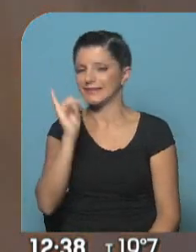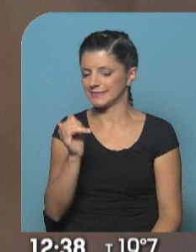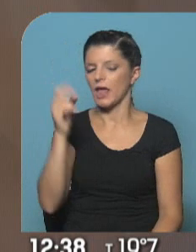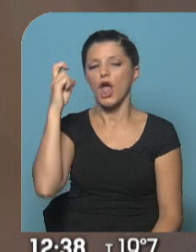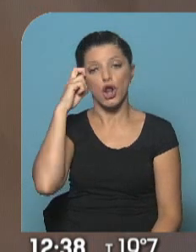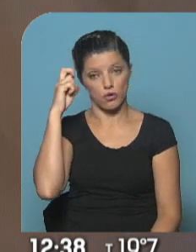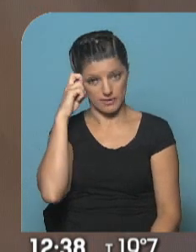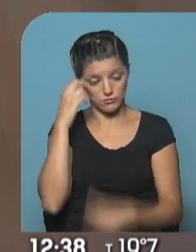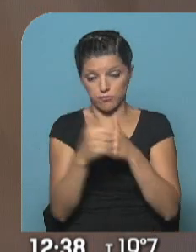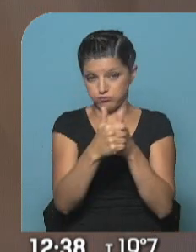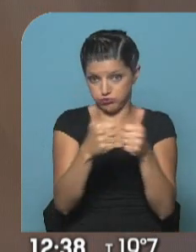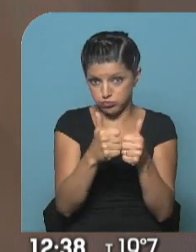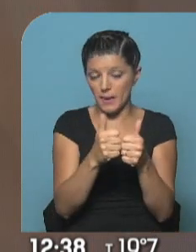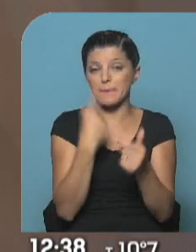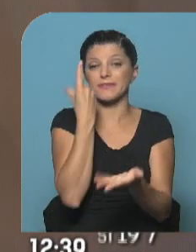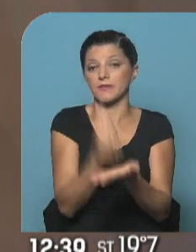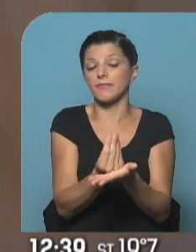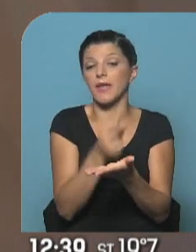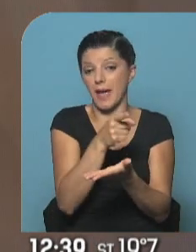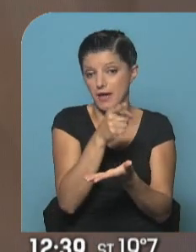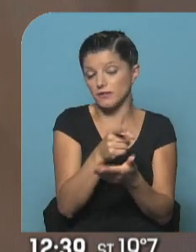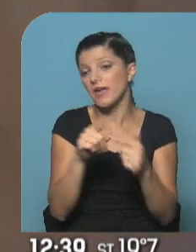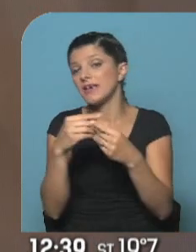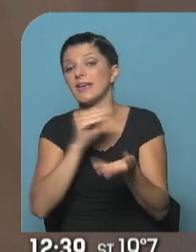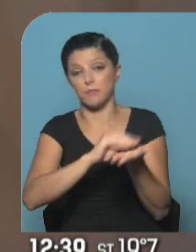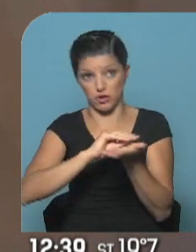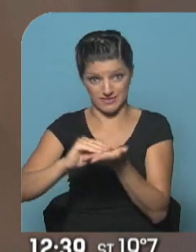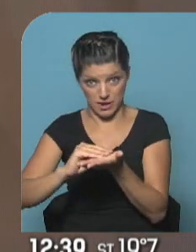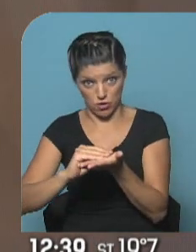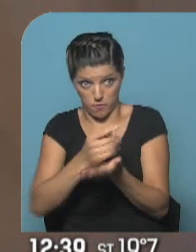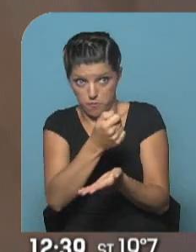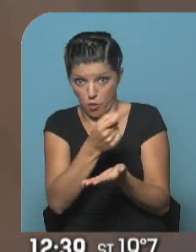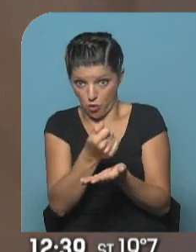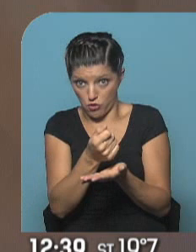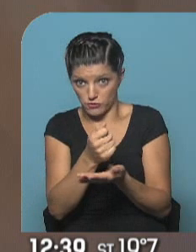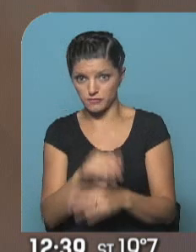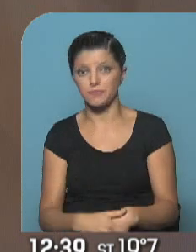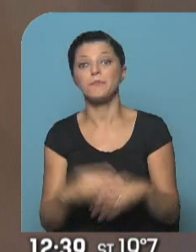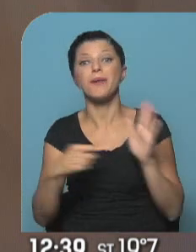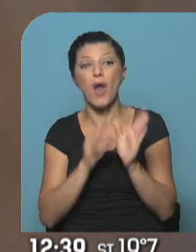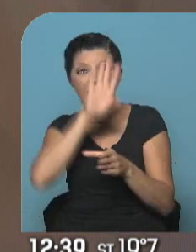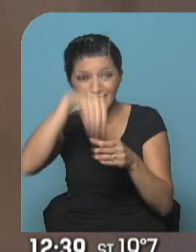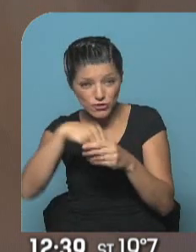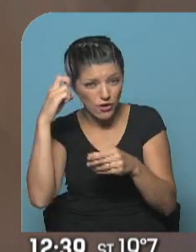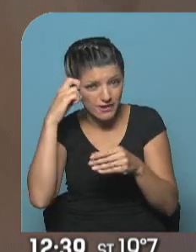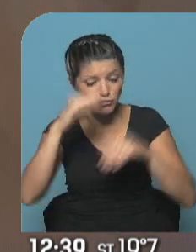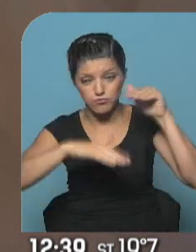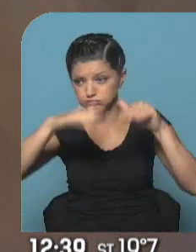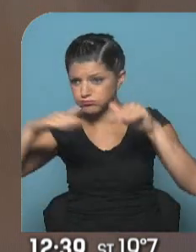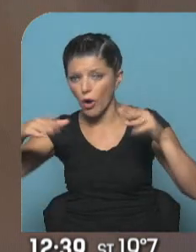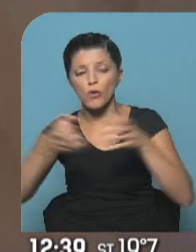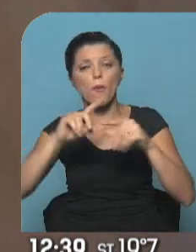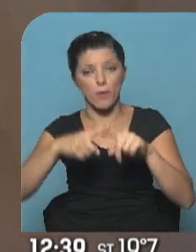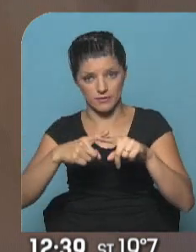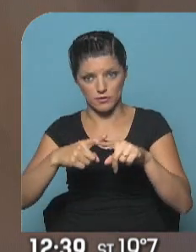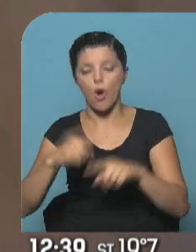la Cámara de Diputados como la Cámara de Senadores. Igualmente, por supuesto, muy disputado. El Frente Amplio no va a tener gran representación, sí